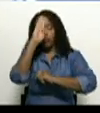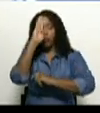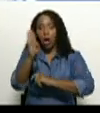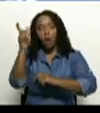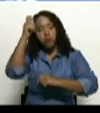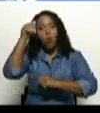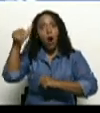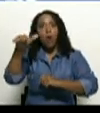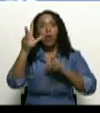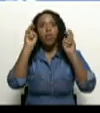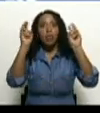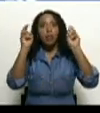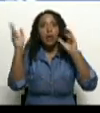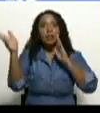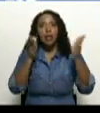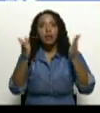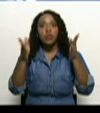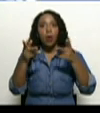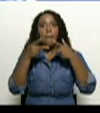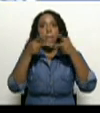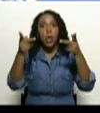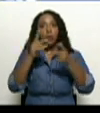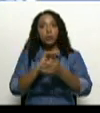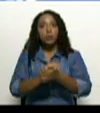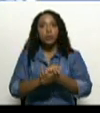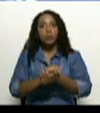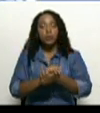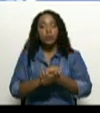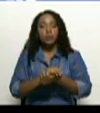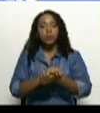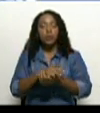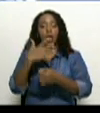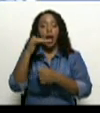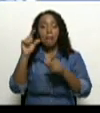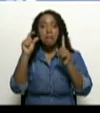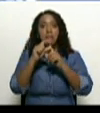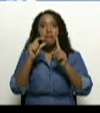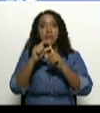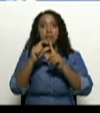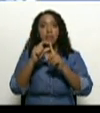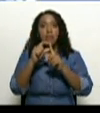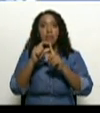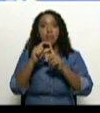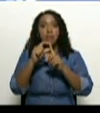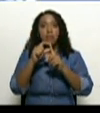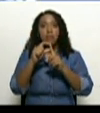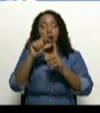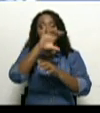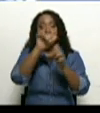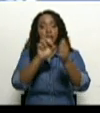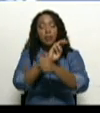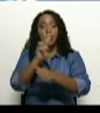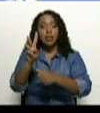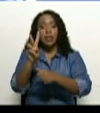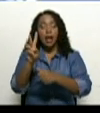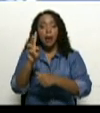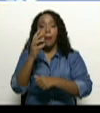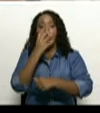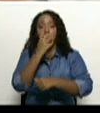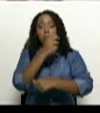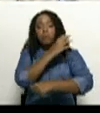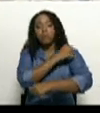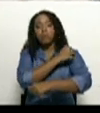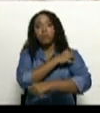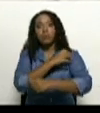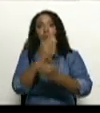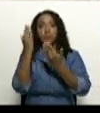en materia de servicios públicos. Nosotros de inmediato vamos a escuchar palabras del vicepresidente sectorial de Obras Públicas y Servicios, general en jefe Néstor Reverol.